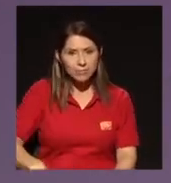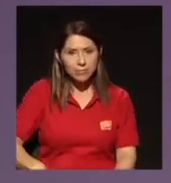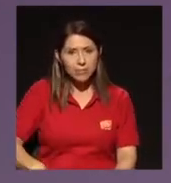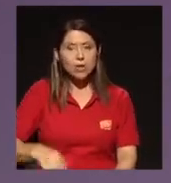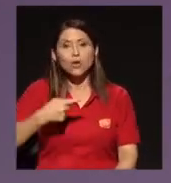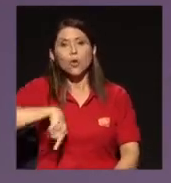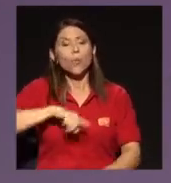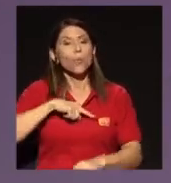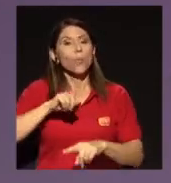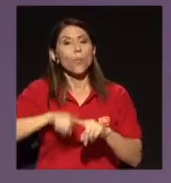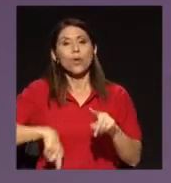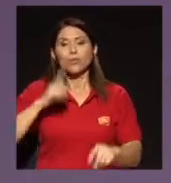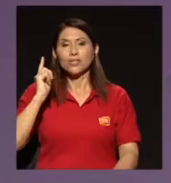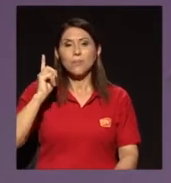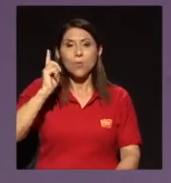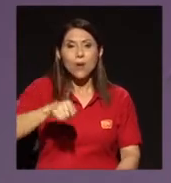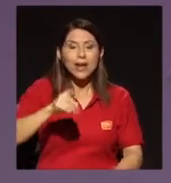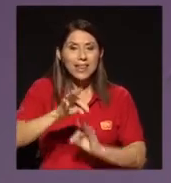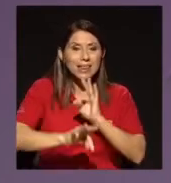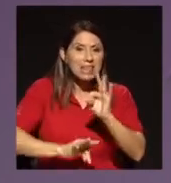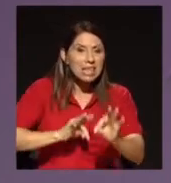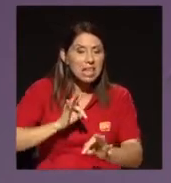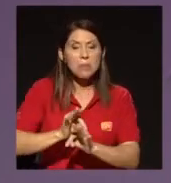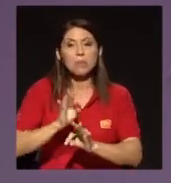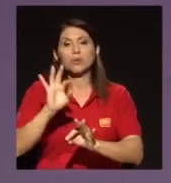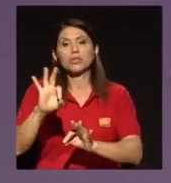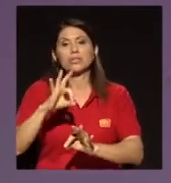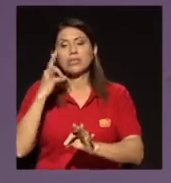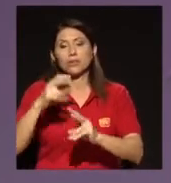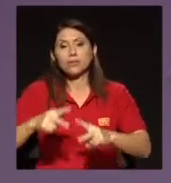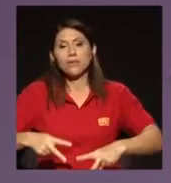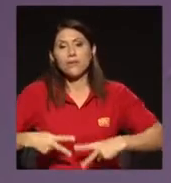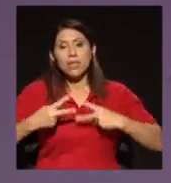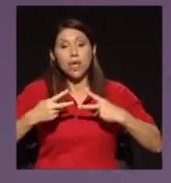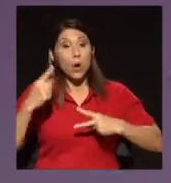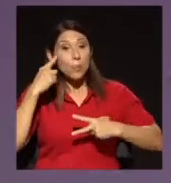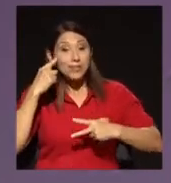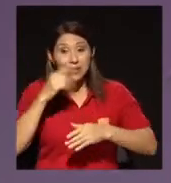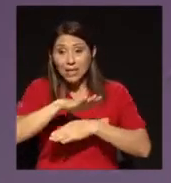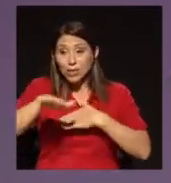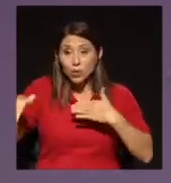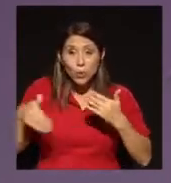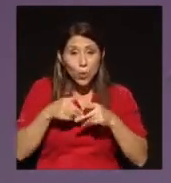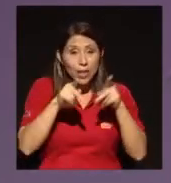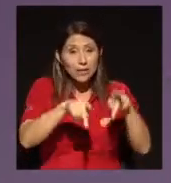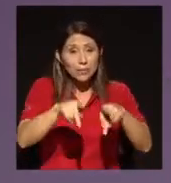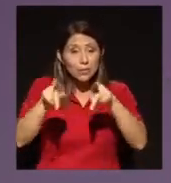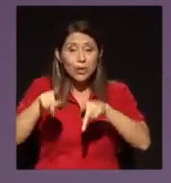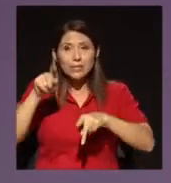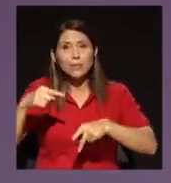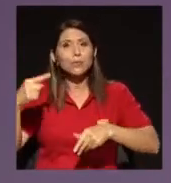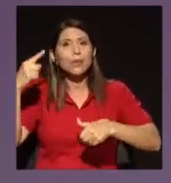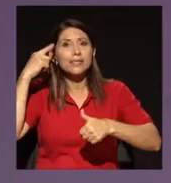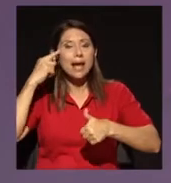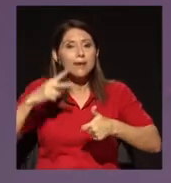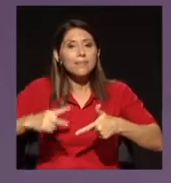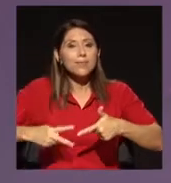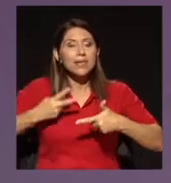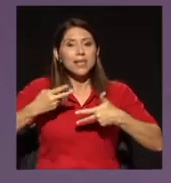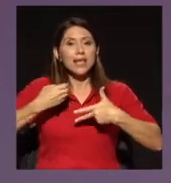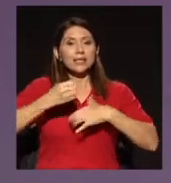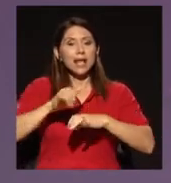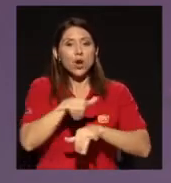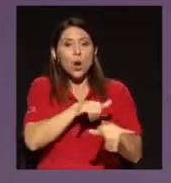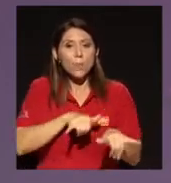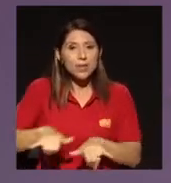no podemos imponer tipos ni estilos de vida, ni pensar en que todas las personas tenemos que pensar, vivir y hacer lo mismo. Es